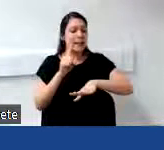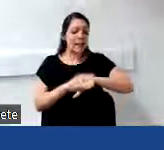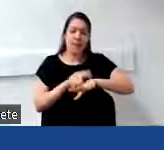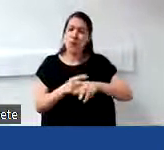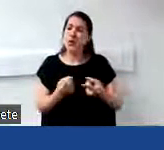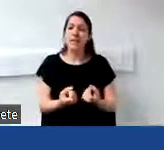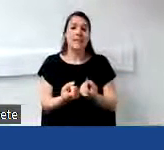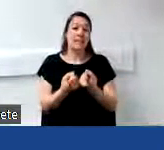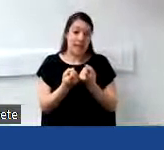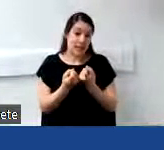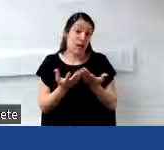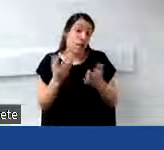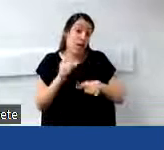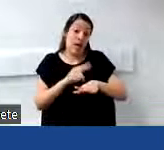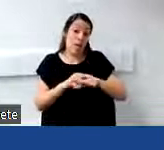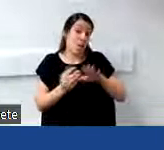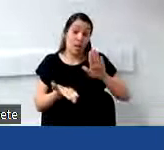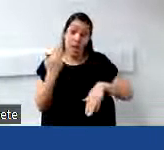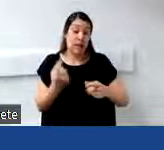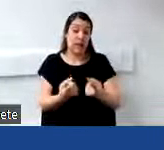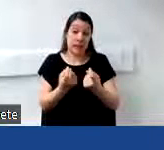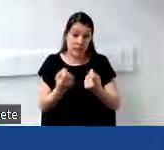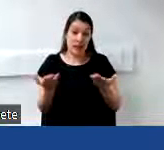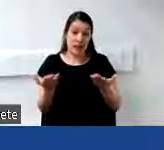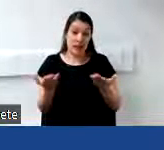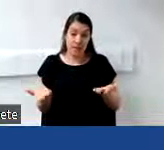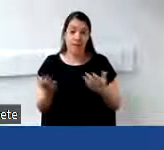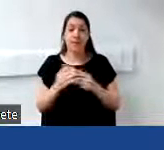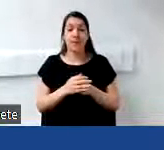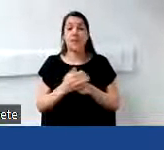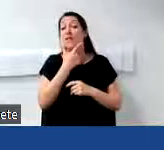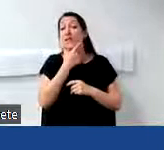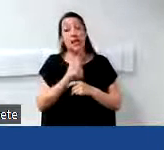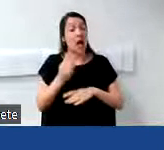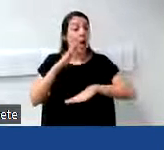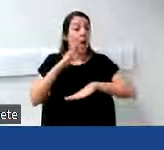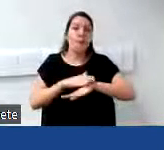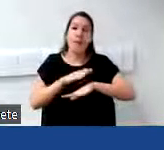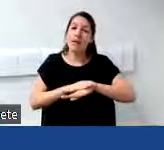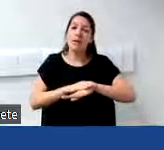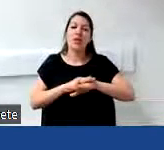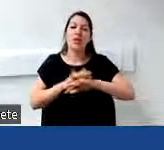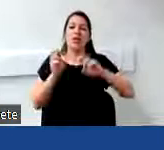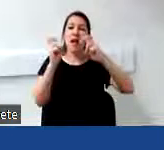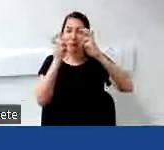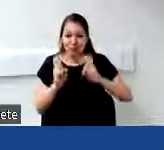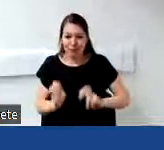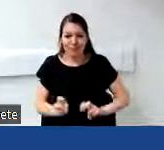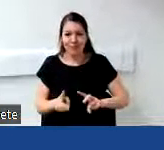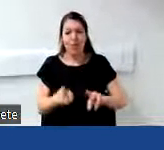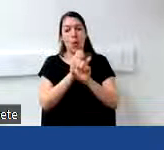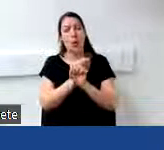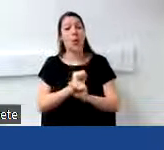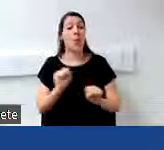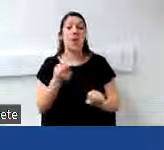ser un tiempo diferente, va a facilitar a que al momento de realizar determinadas pruebas puedan ser